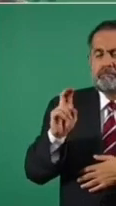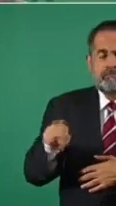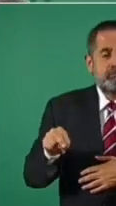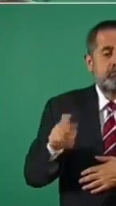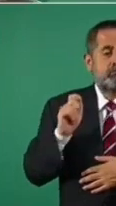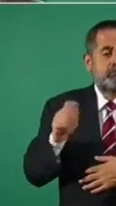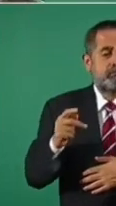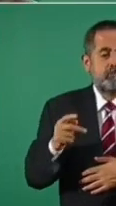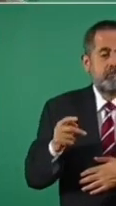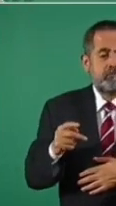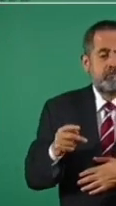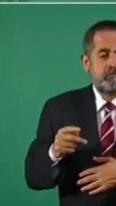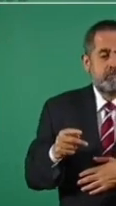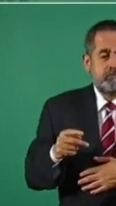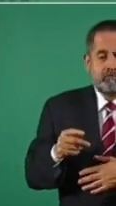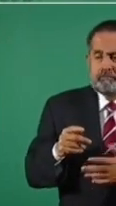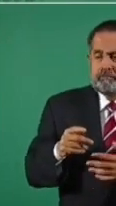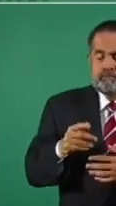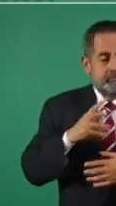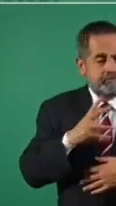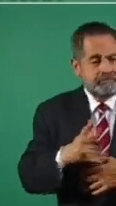Que la historia era la maestra de la vida.